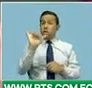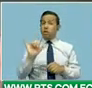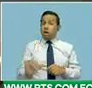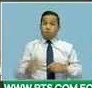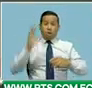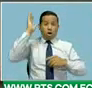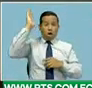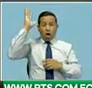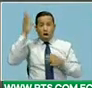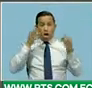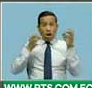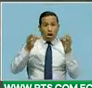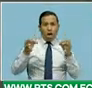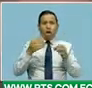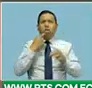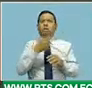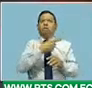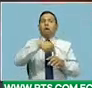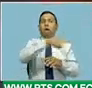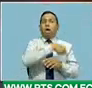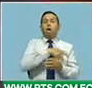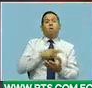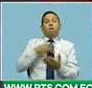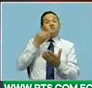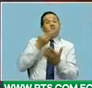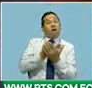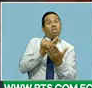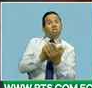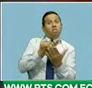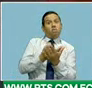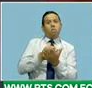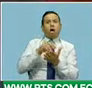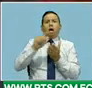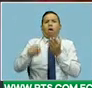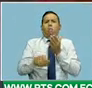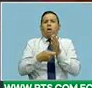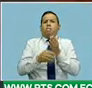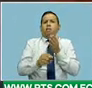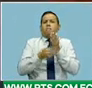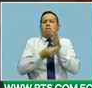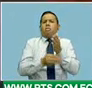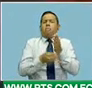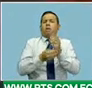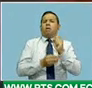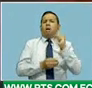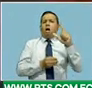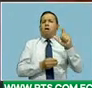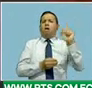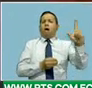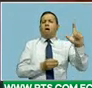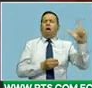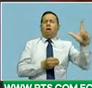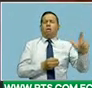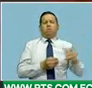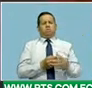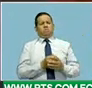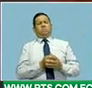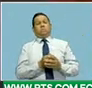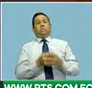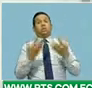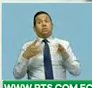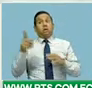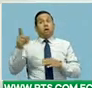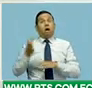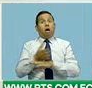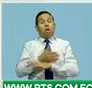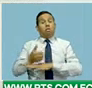Fue en ese mismo año que se formuló cargos contra Alvarado por peculado. Se le ordenó medida cautelar de usar dispositivo electrónico y